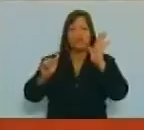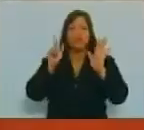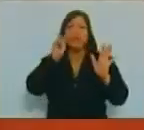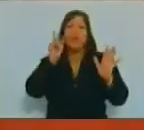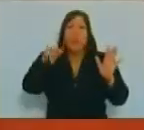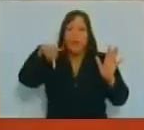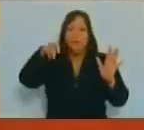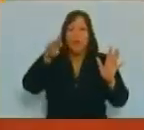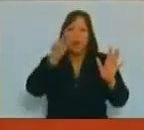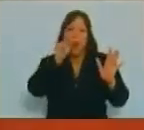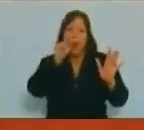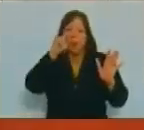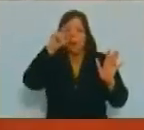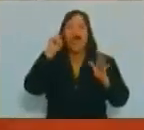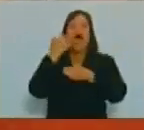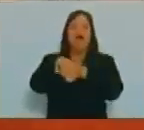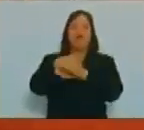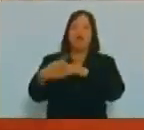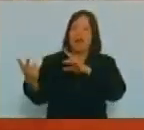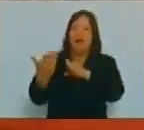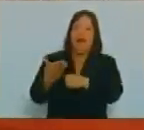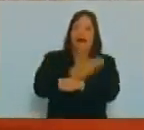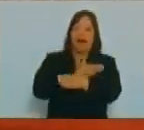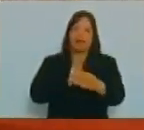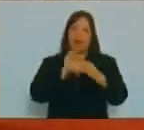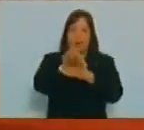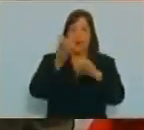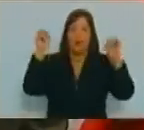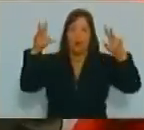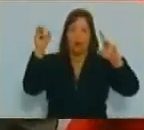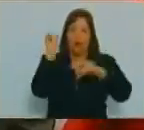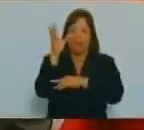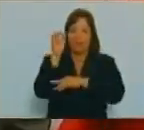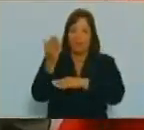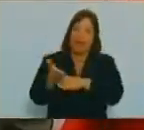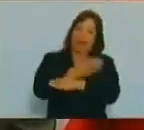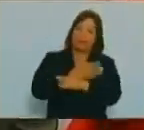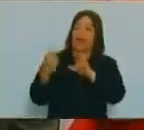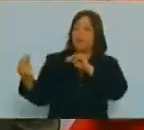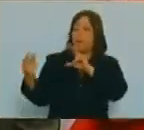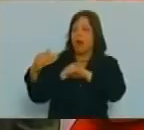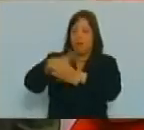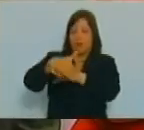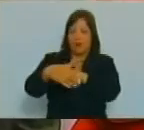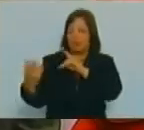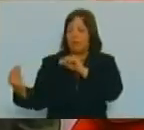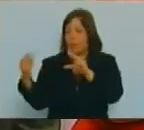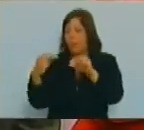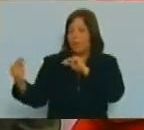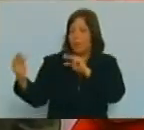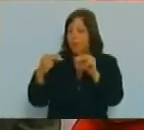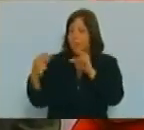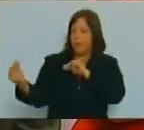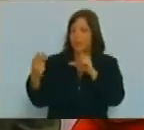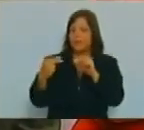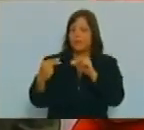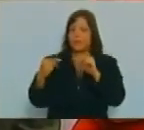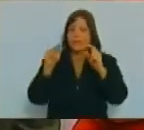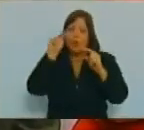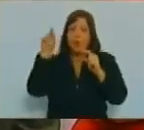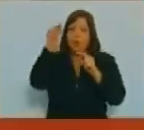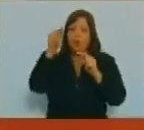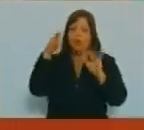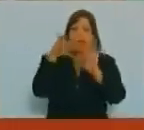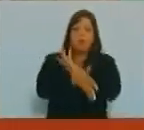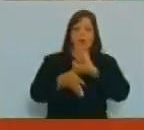carreño allá afuera antes de entrar qué una de las causas